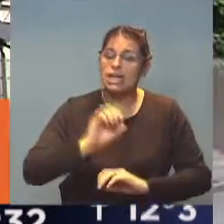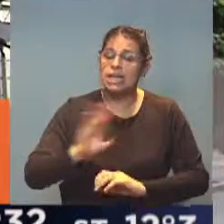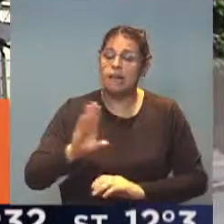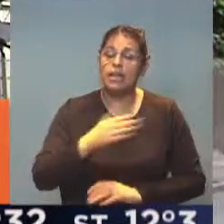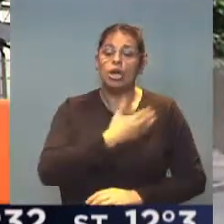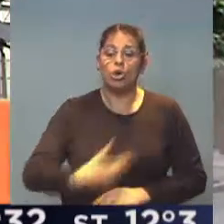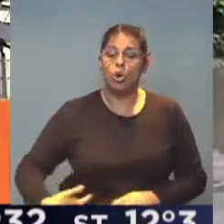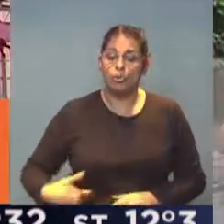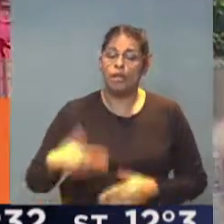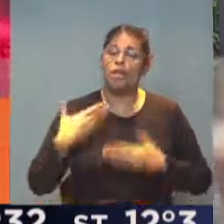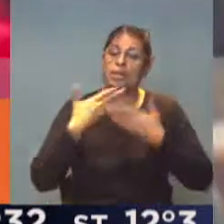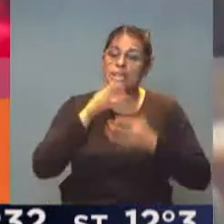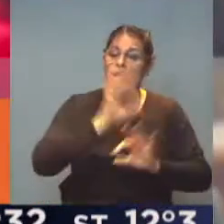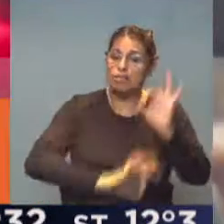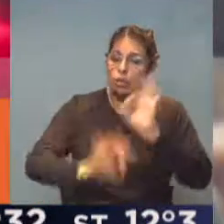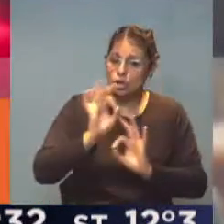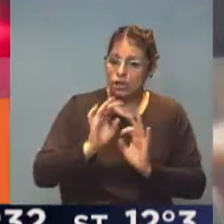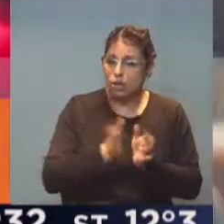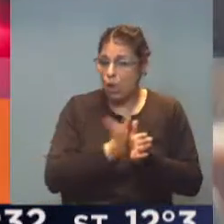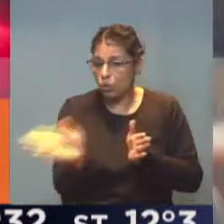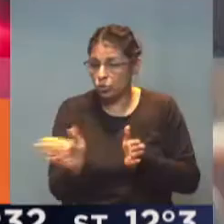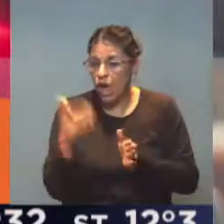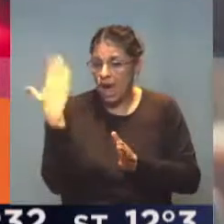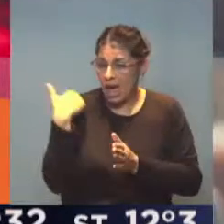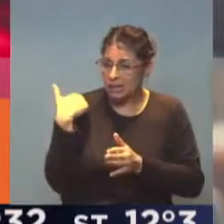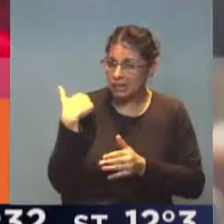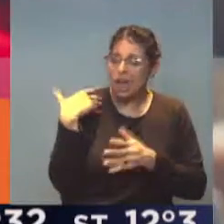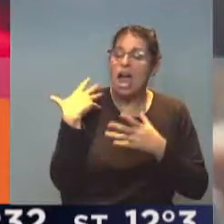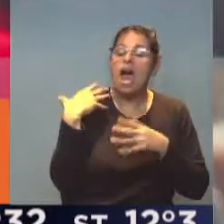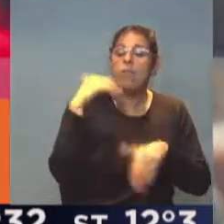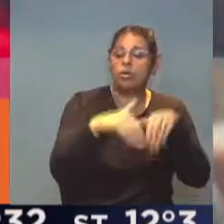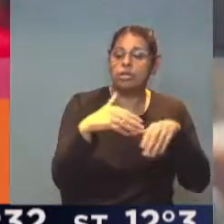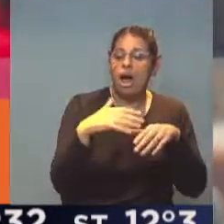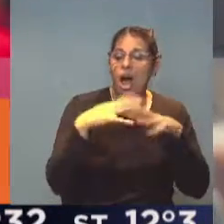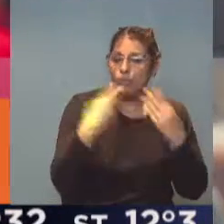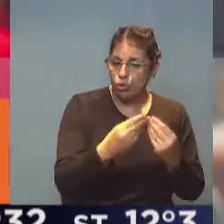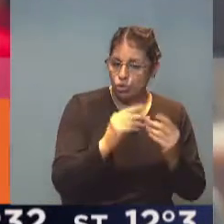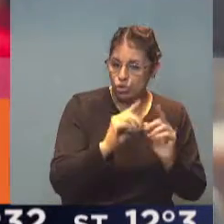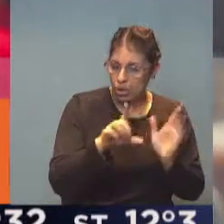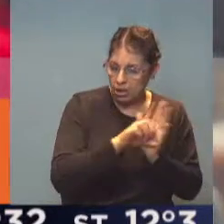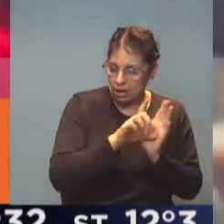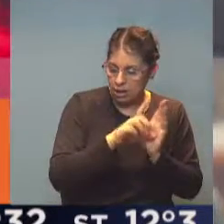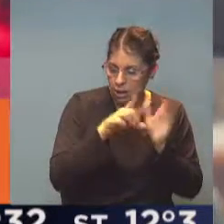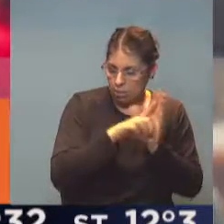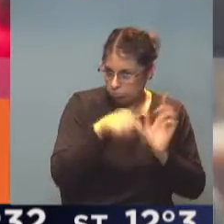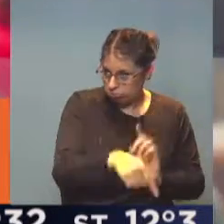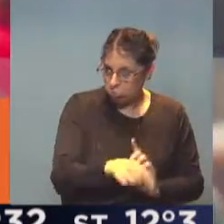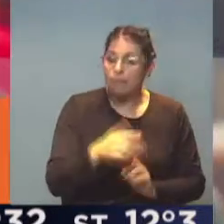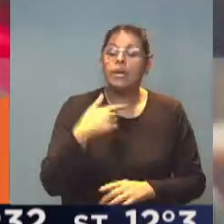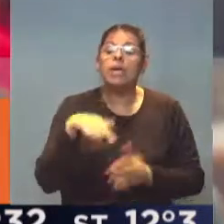proyecto alternativo a pesar de haber votado a favor el nuestro hace 6 meses y en realidad